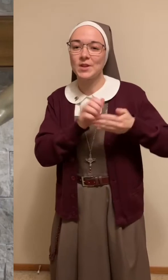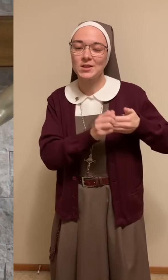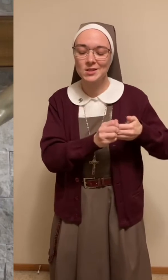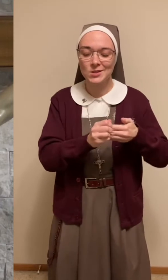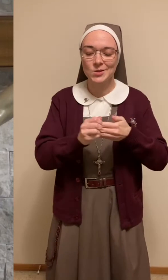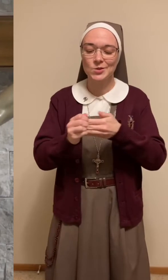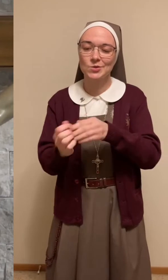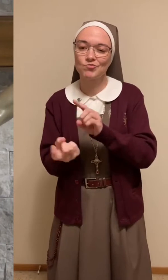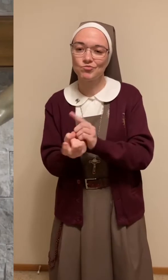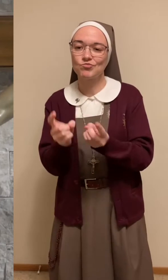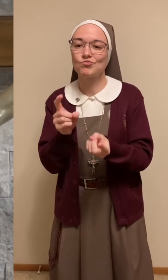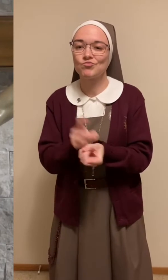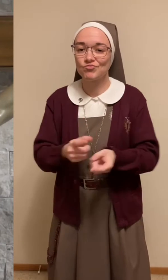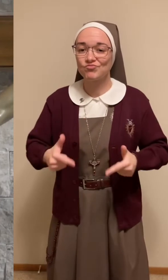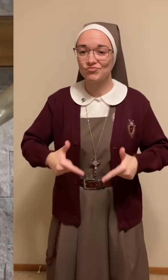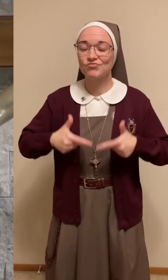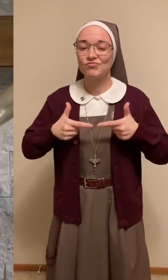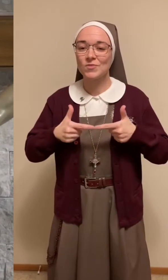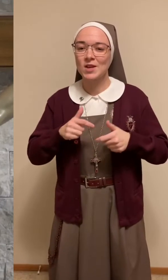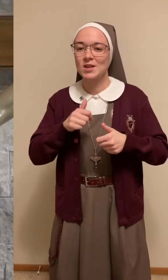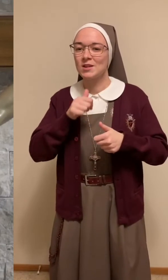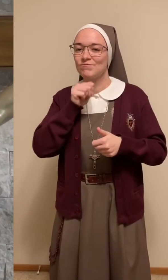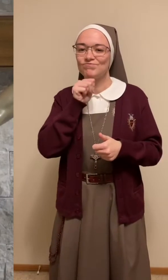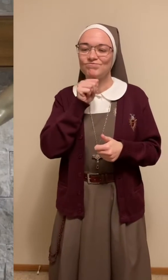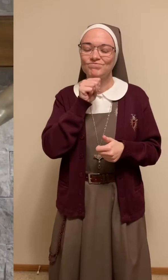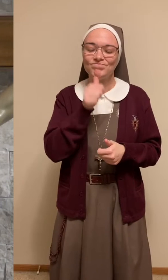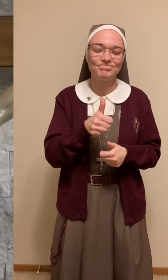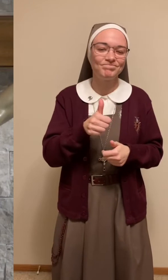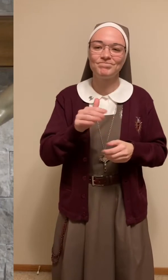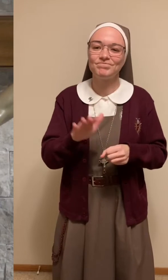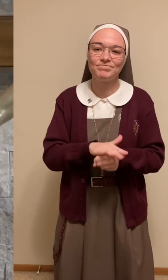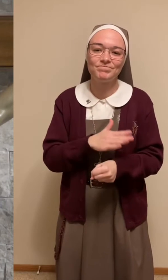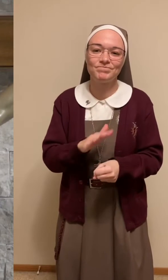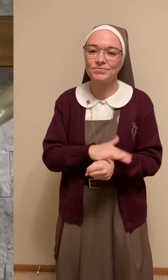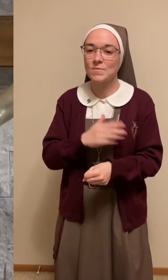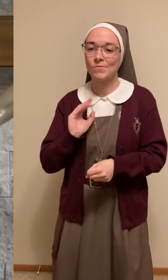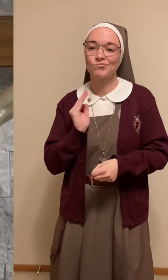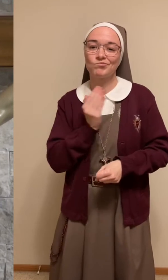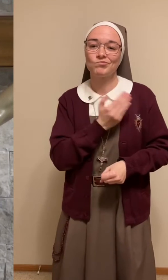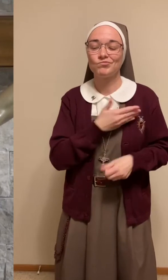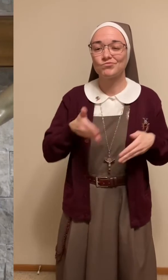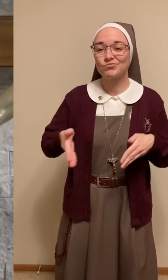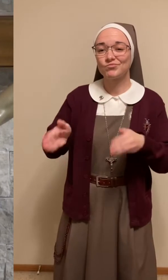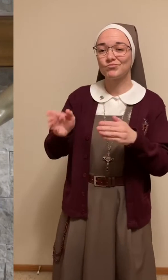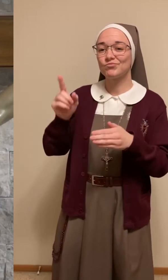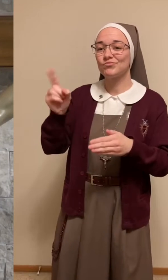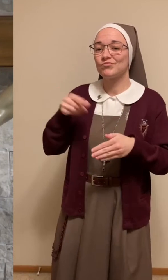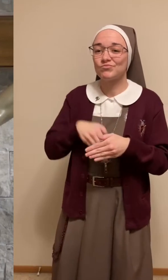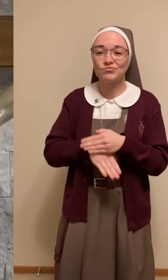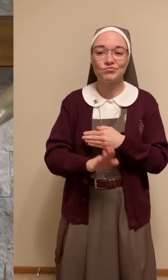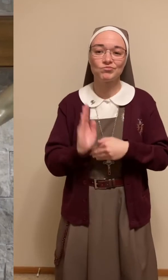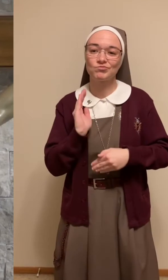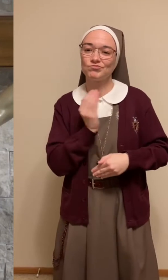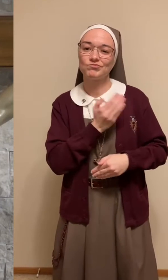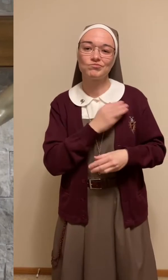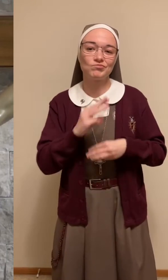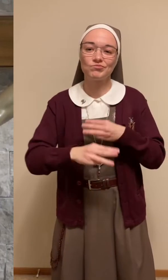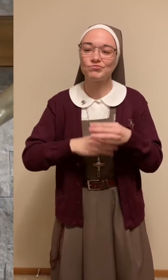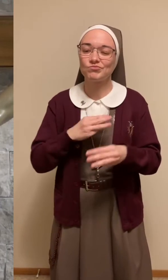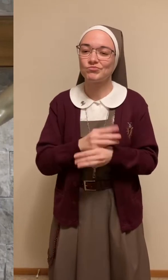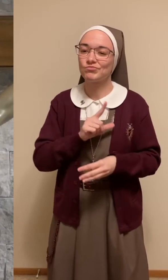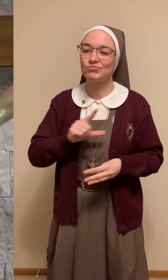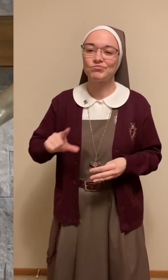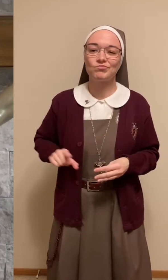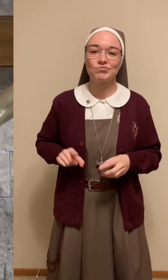llamarlo a la conversión no es suficiente que te dejemos entrar a nuestro mundo señor